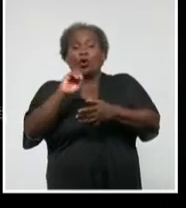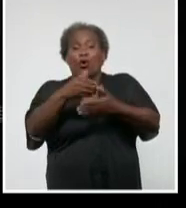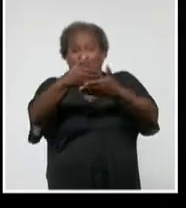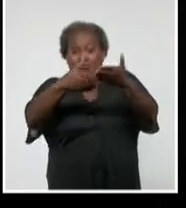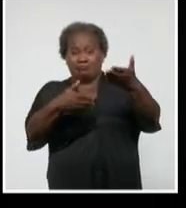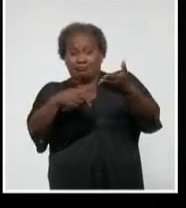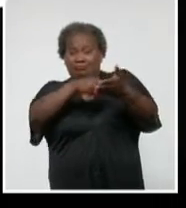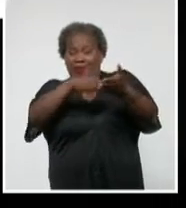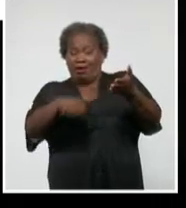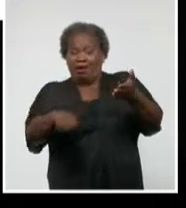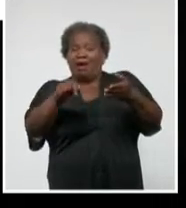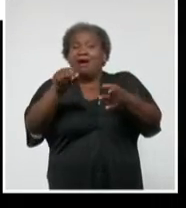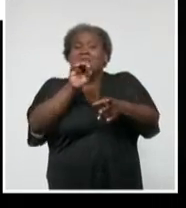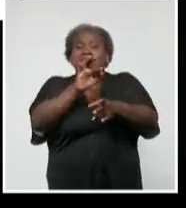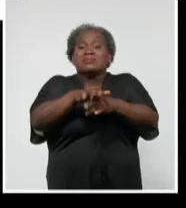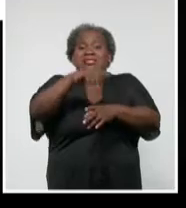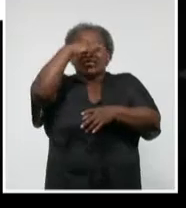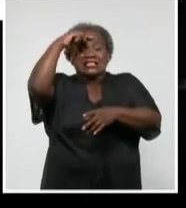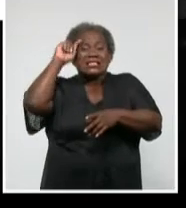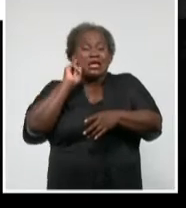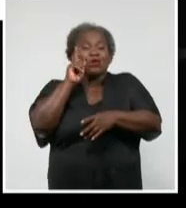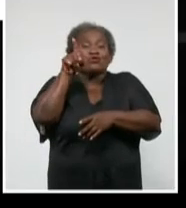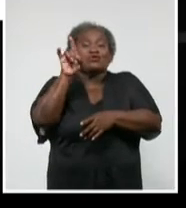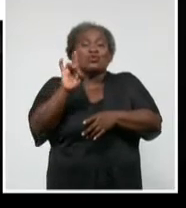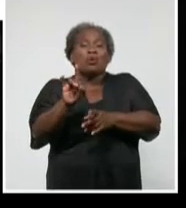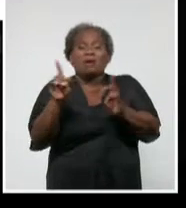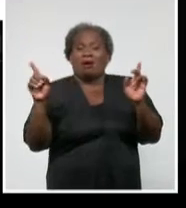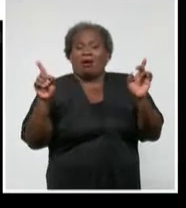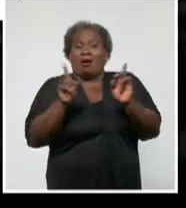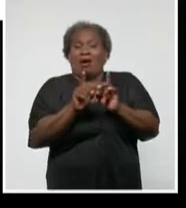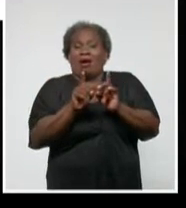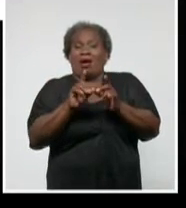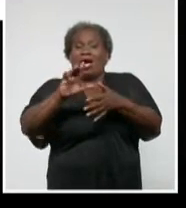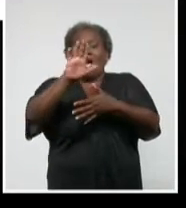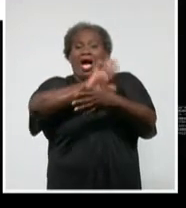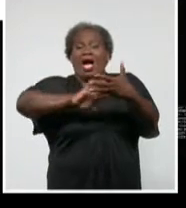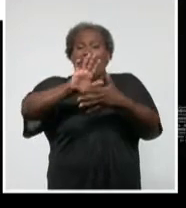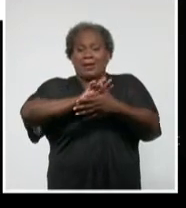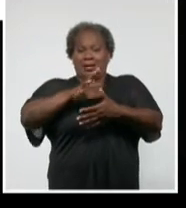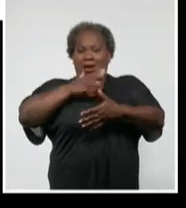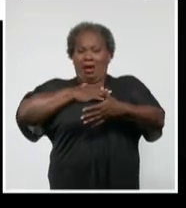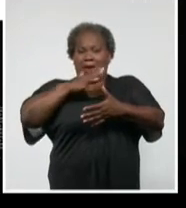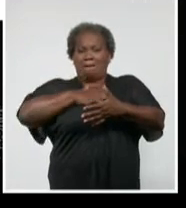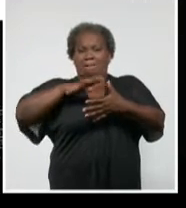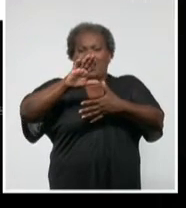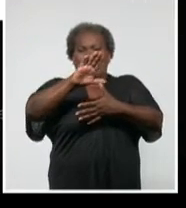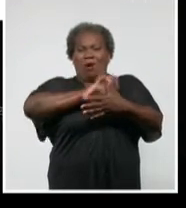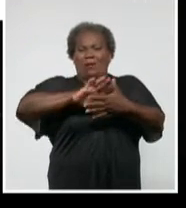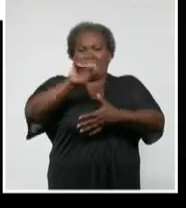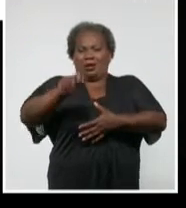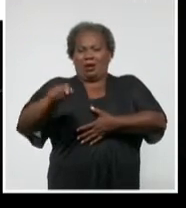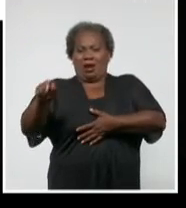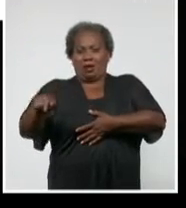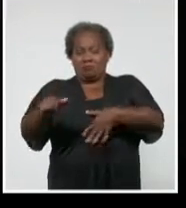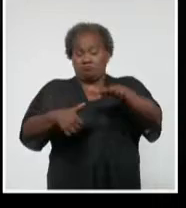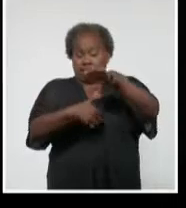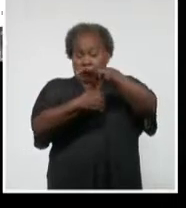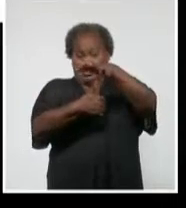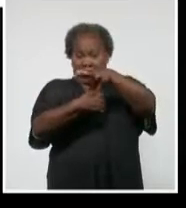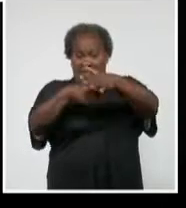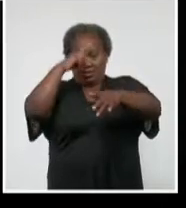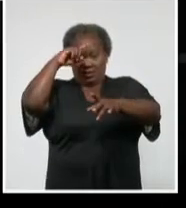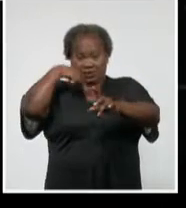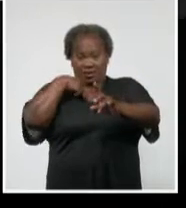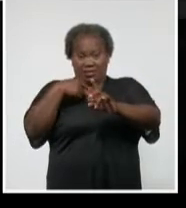de principios del siglo XIX, resumida en la frase América para los americanos. El presidente Donald Trump en septiembre